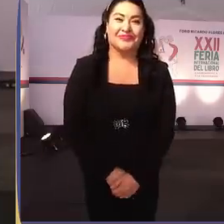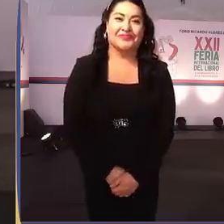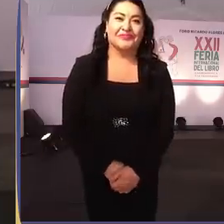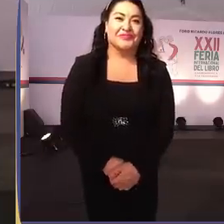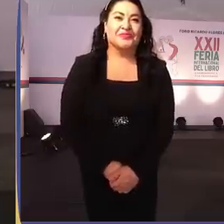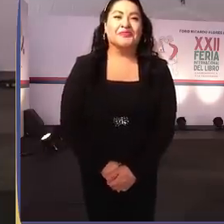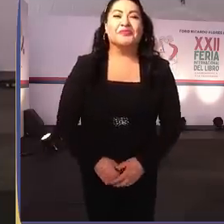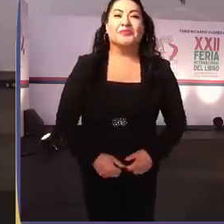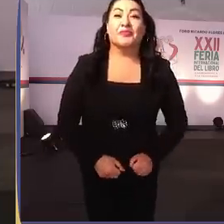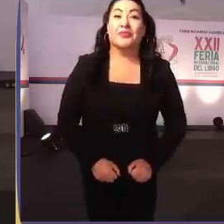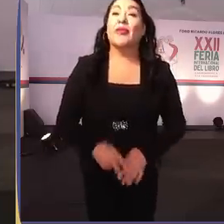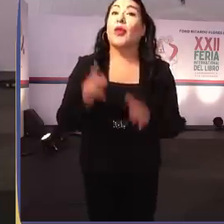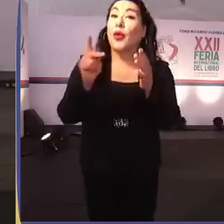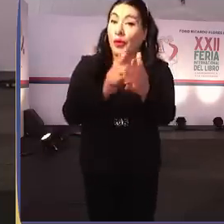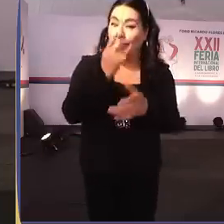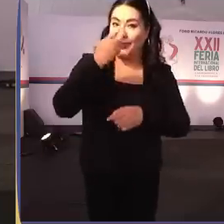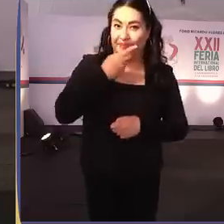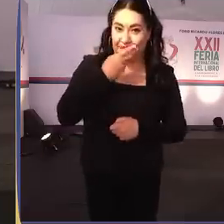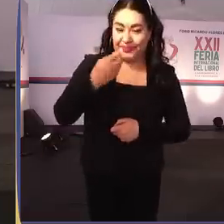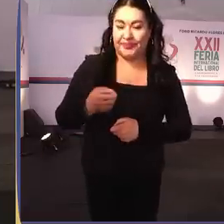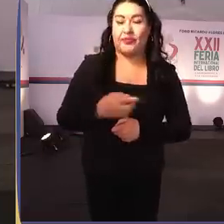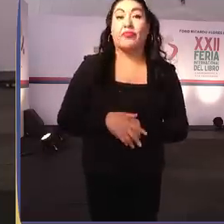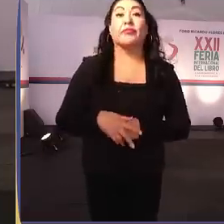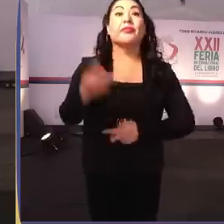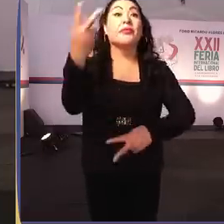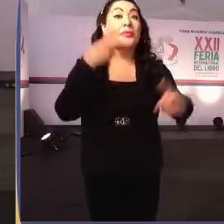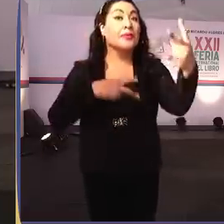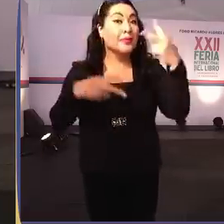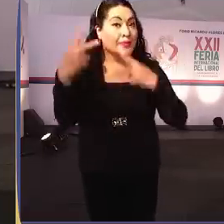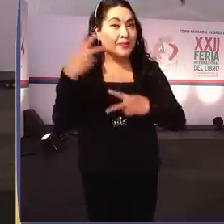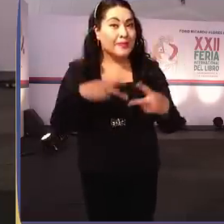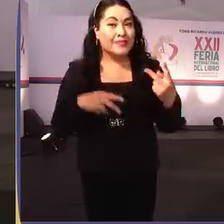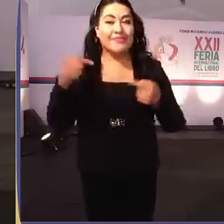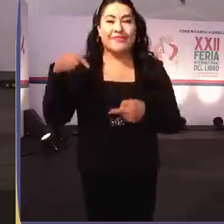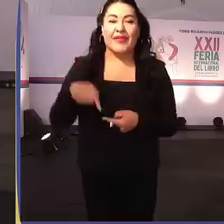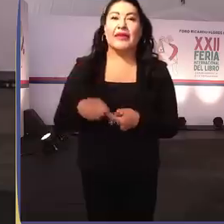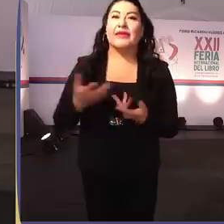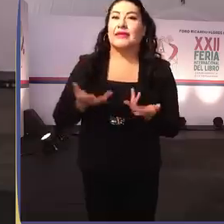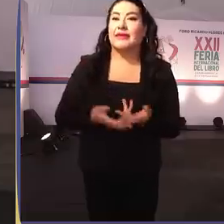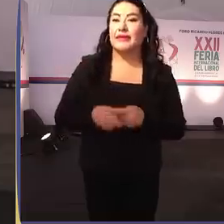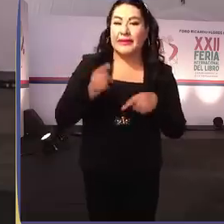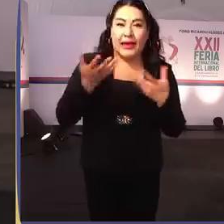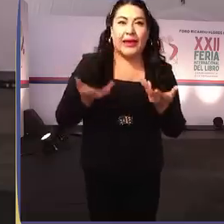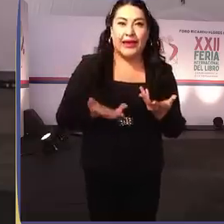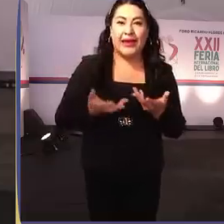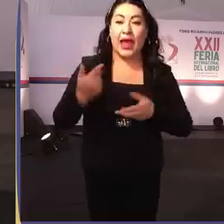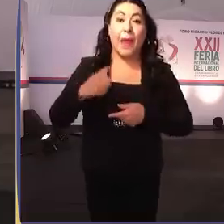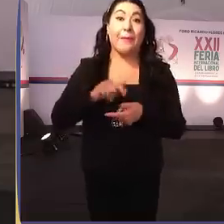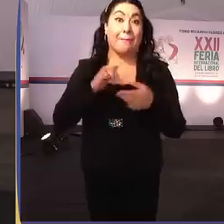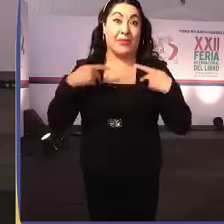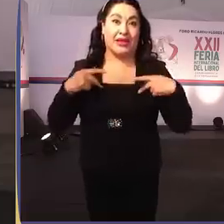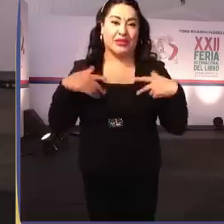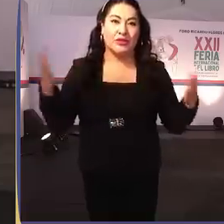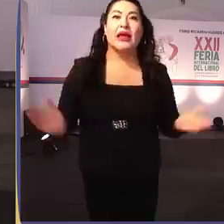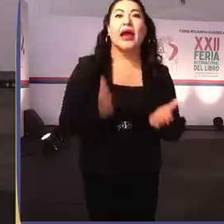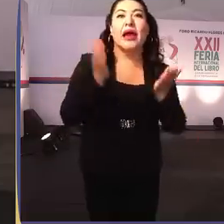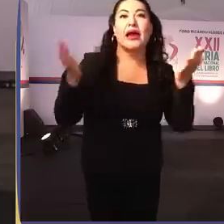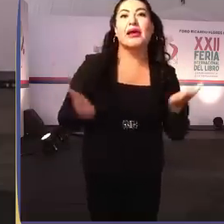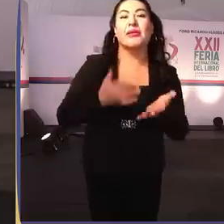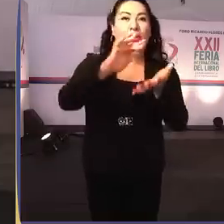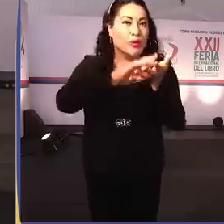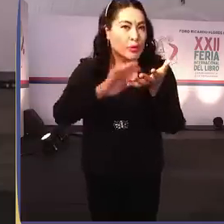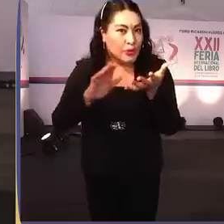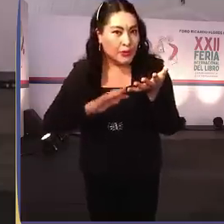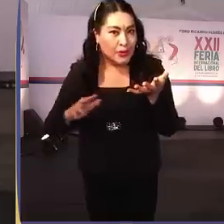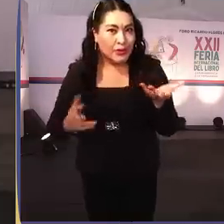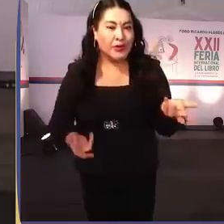Ah, dicho de nuevo, venimos a romper las espadas a favor de la lectura.